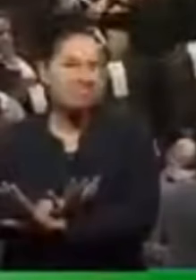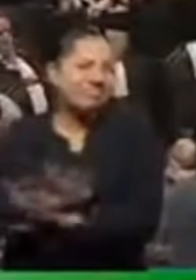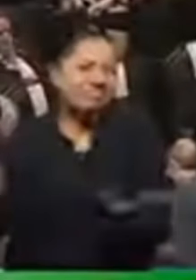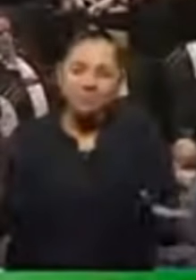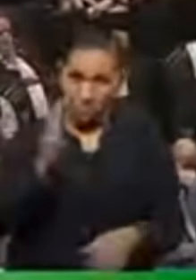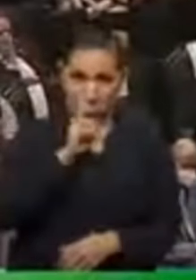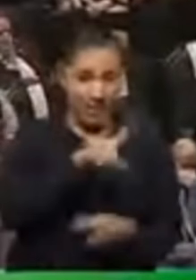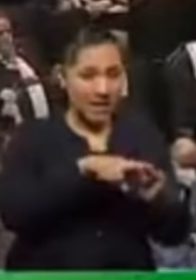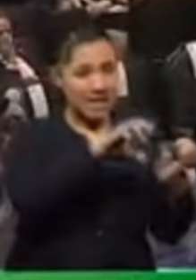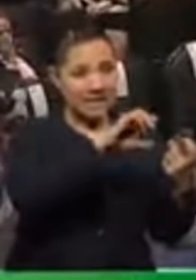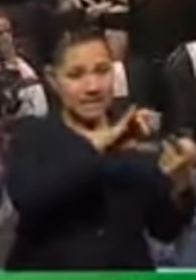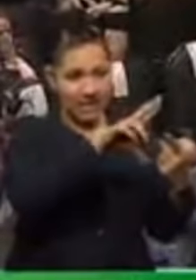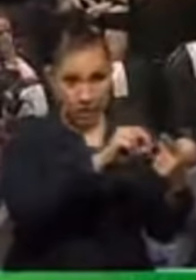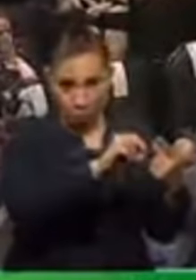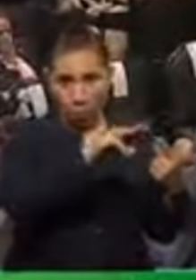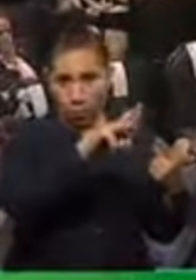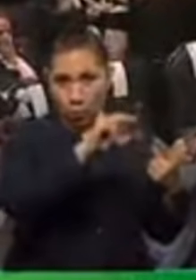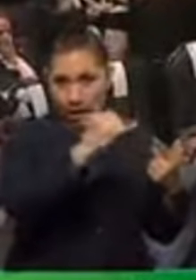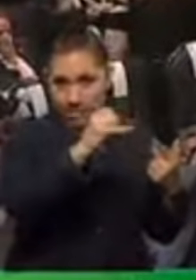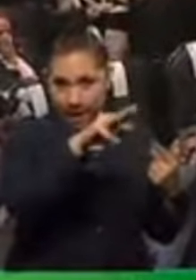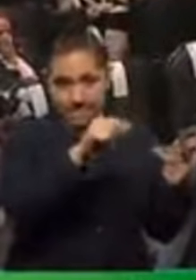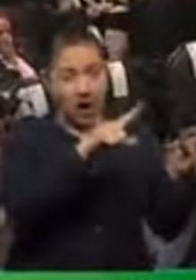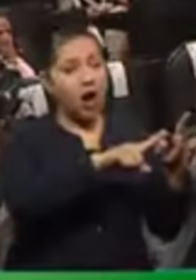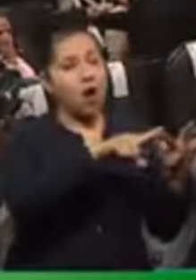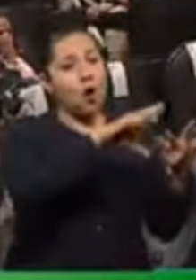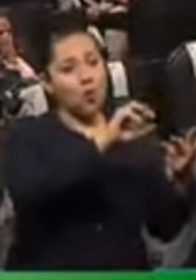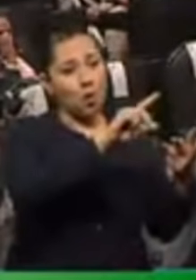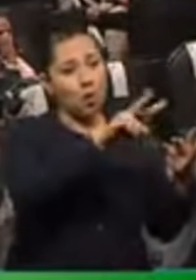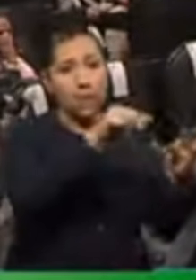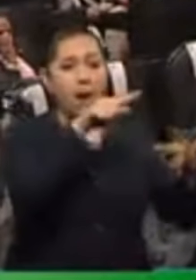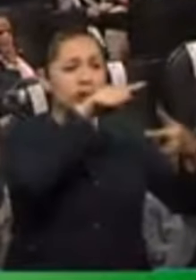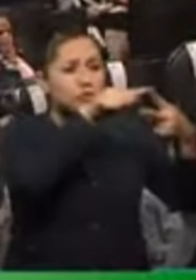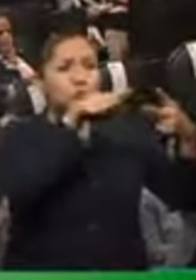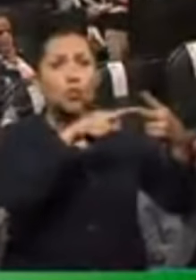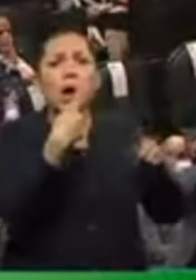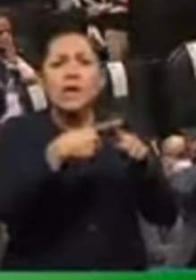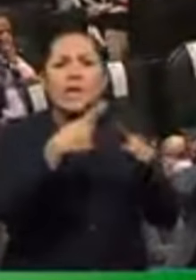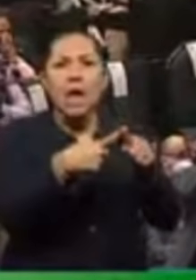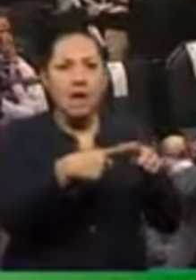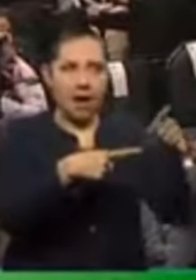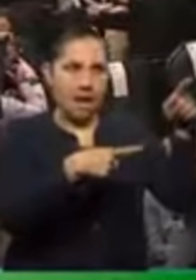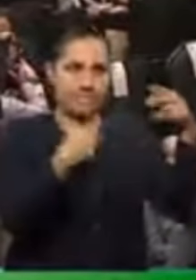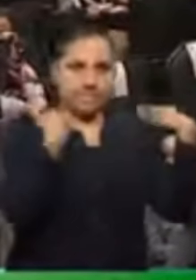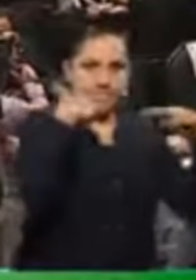y de Lorenzo Córdoba, no sé quién sea monaguillo de quién. Permítame, se han diputado. Dedicado.